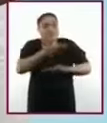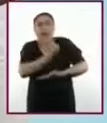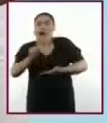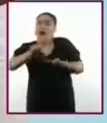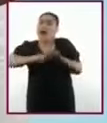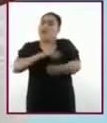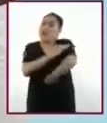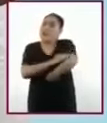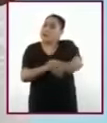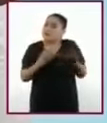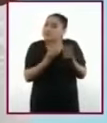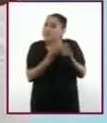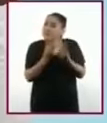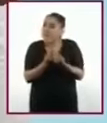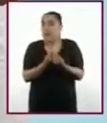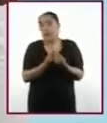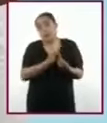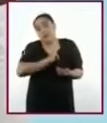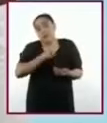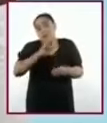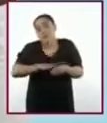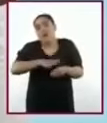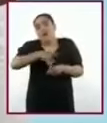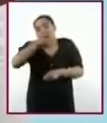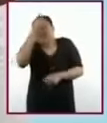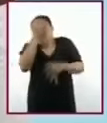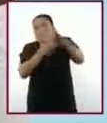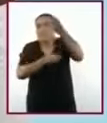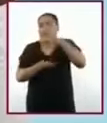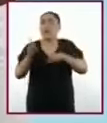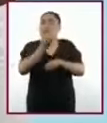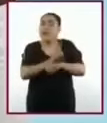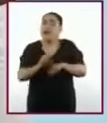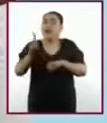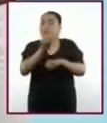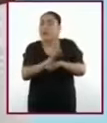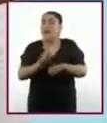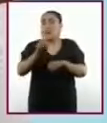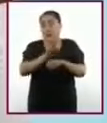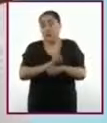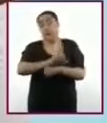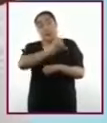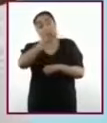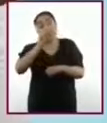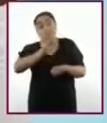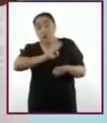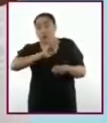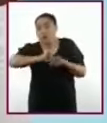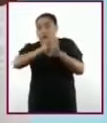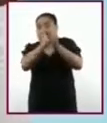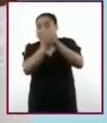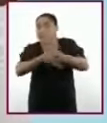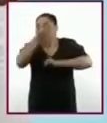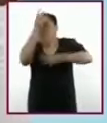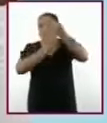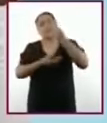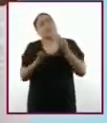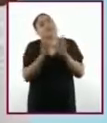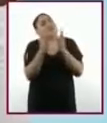que nos permitirá reforzar todo lo que aprendamos día a día y comprobar que para llegar al conocimiento hay muchos